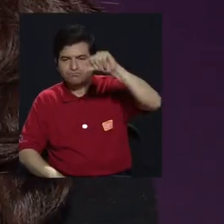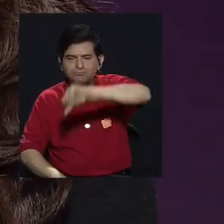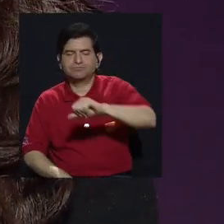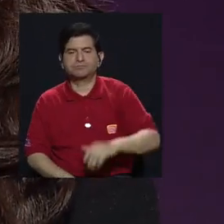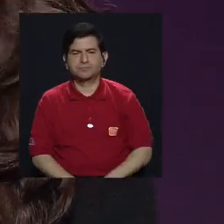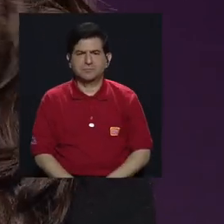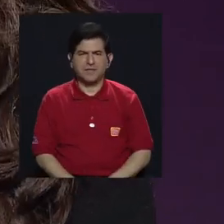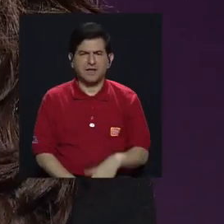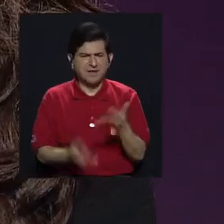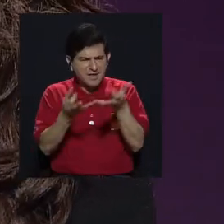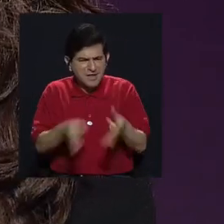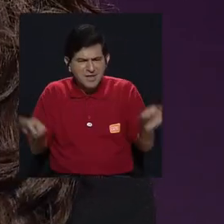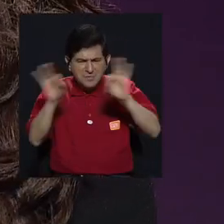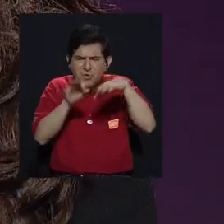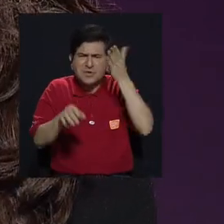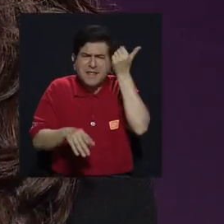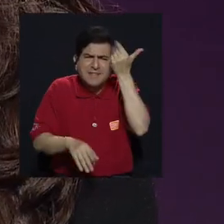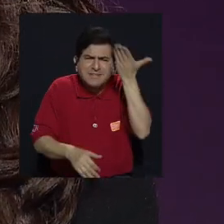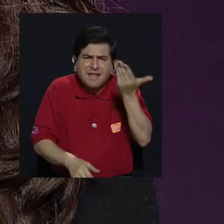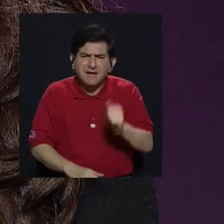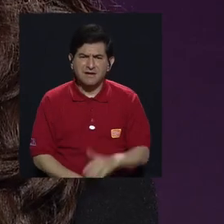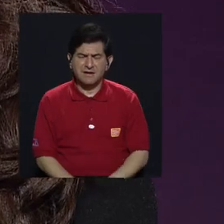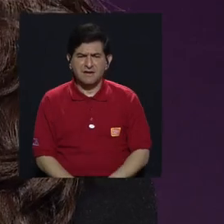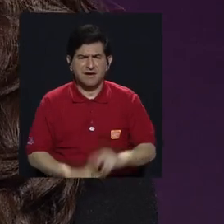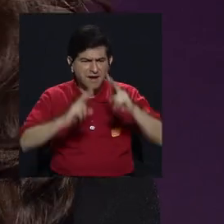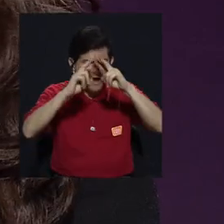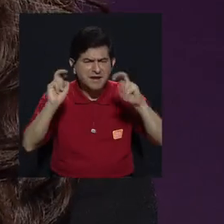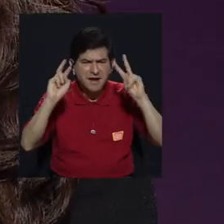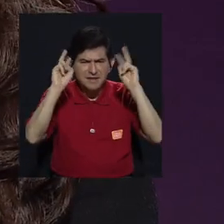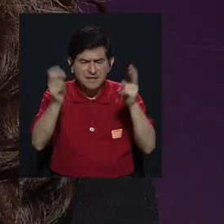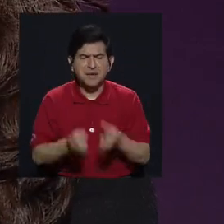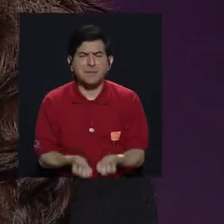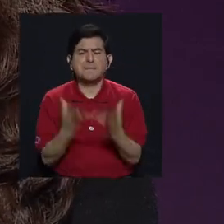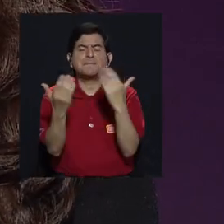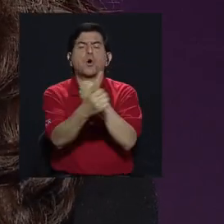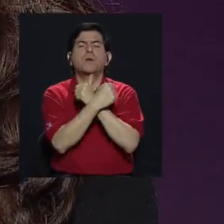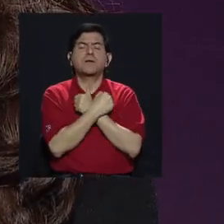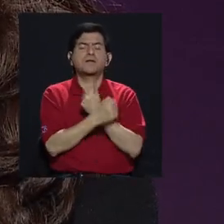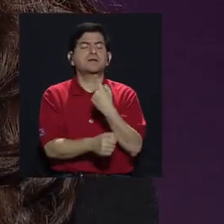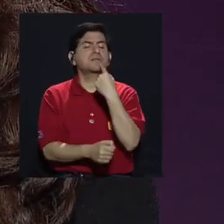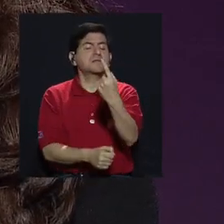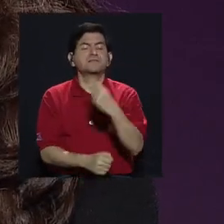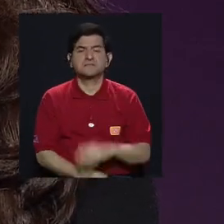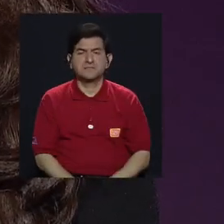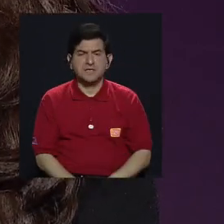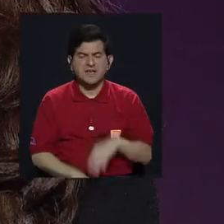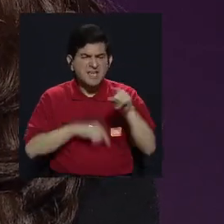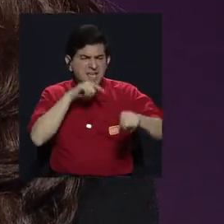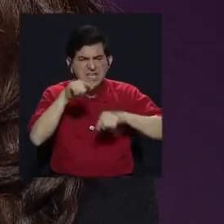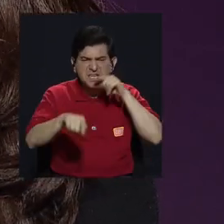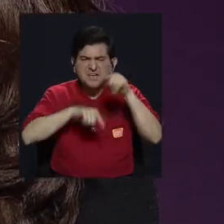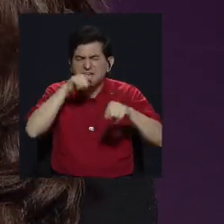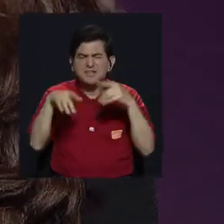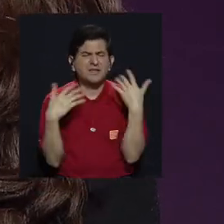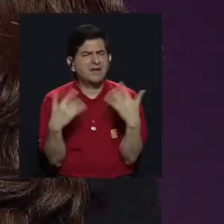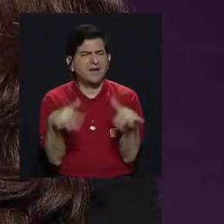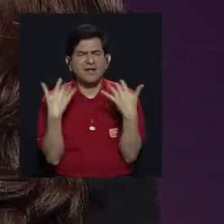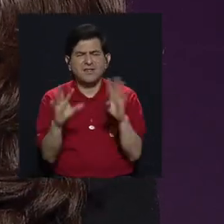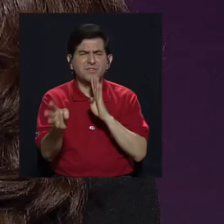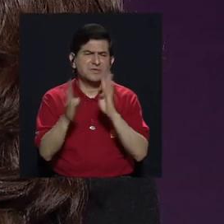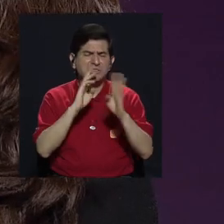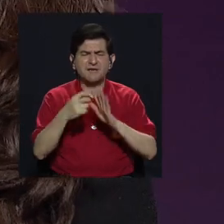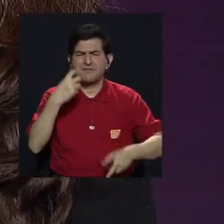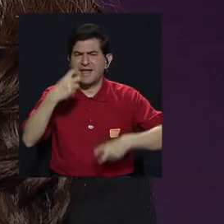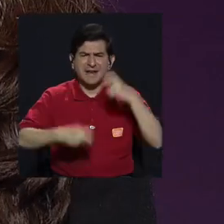Entonces, ¿por qué es importante esto? Porque cuando se analiza el tema del poliamor, se dice que se ha criticado muchísimo, se ha hablado